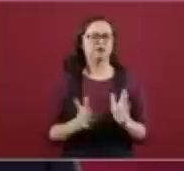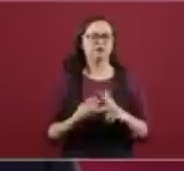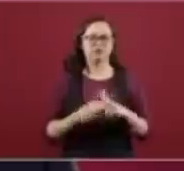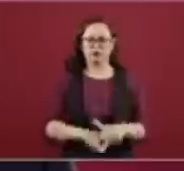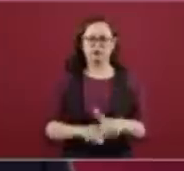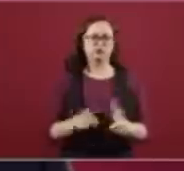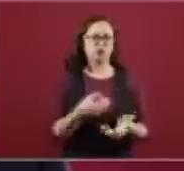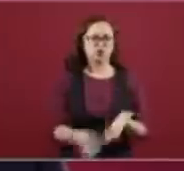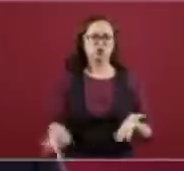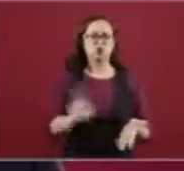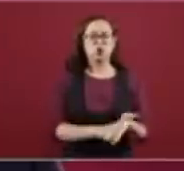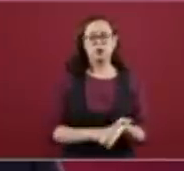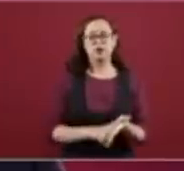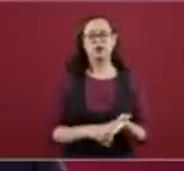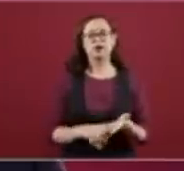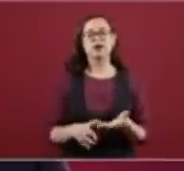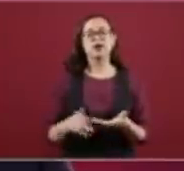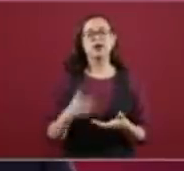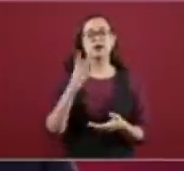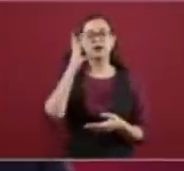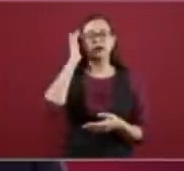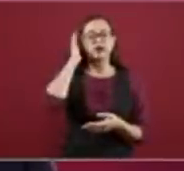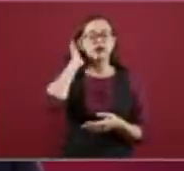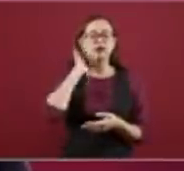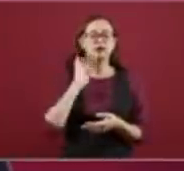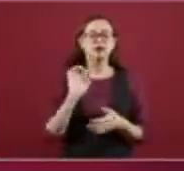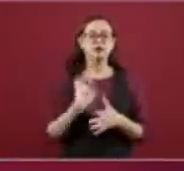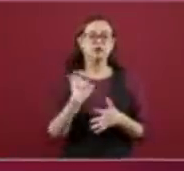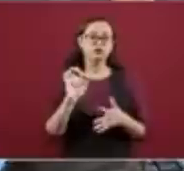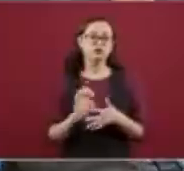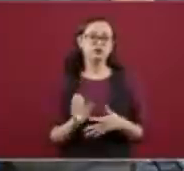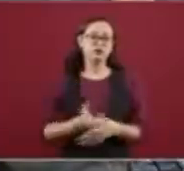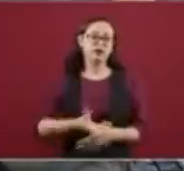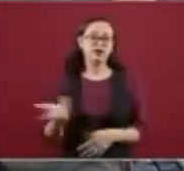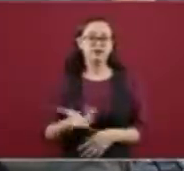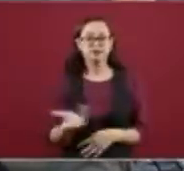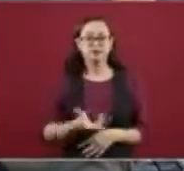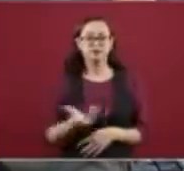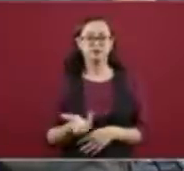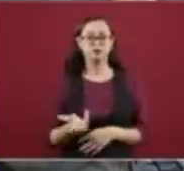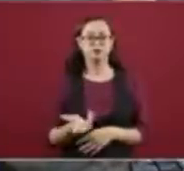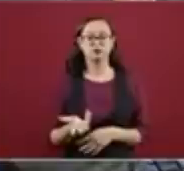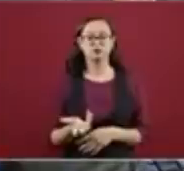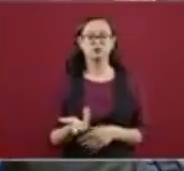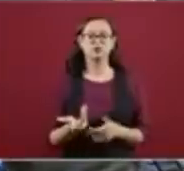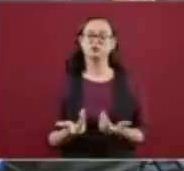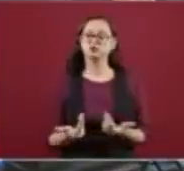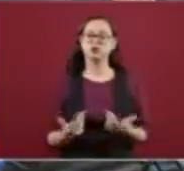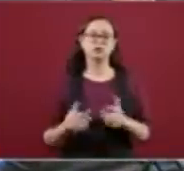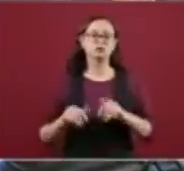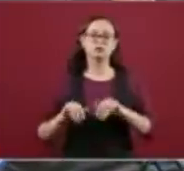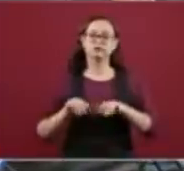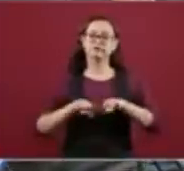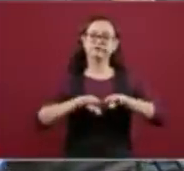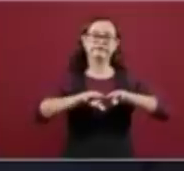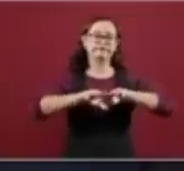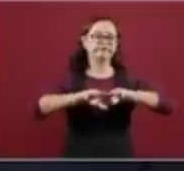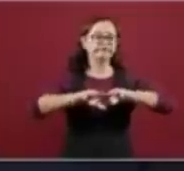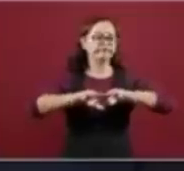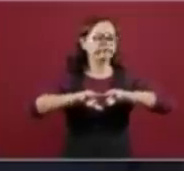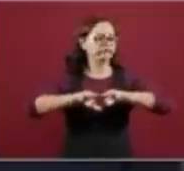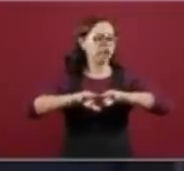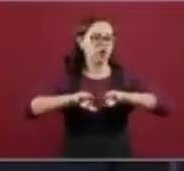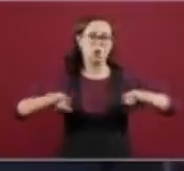doble. Entonces, lo que se está haciendo es que se empareja para